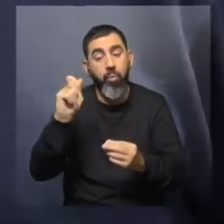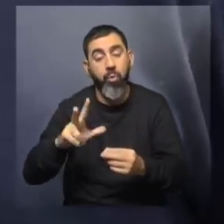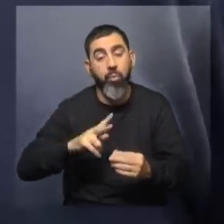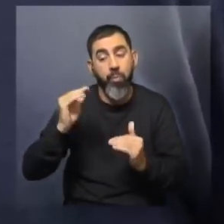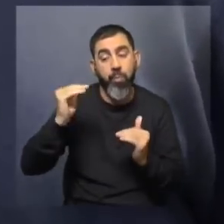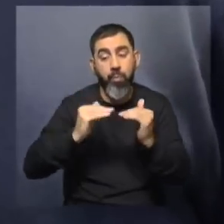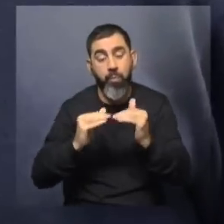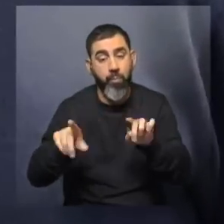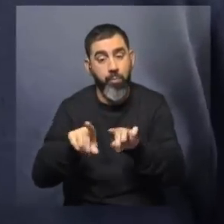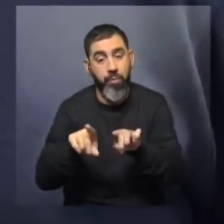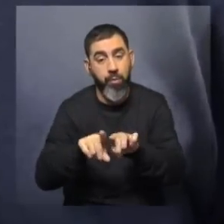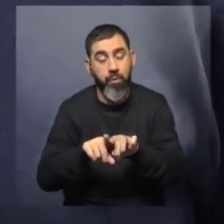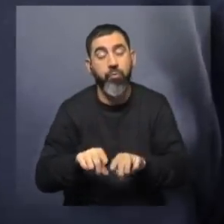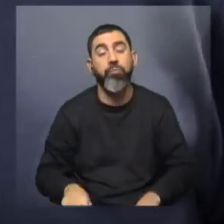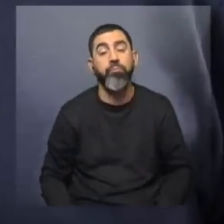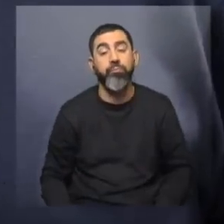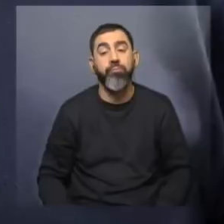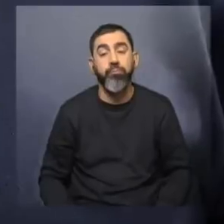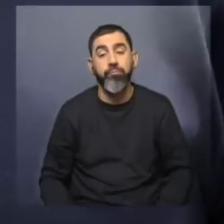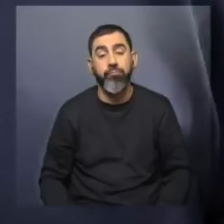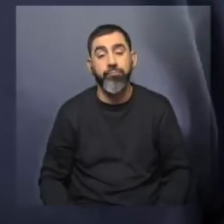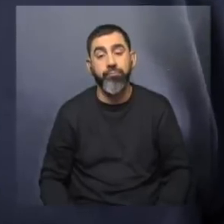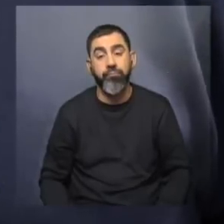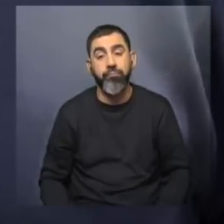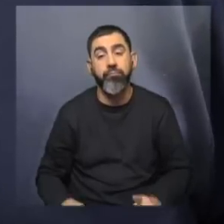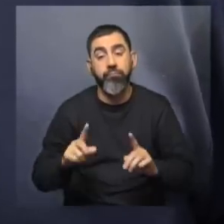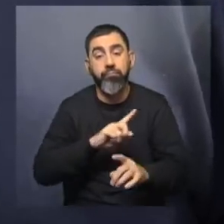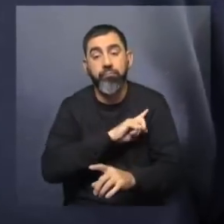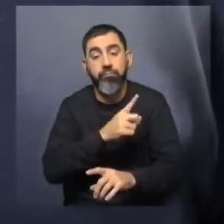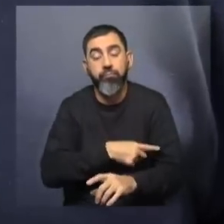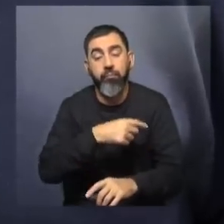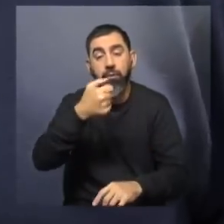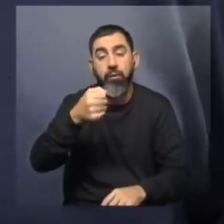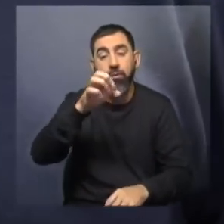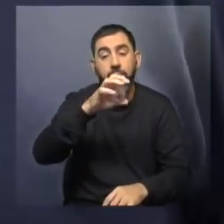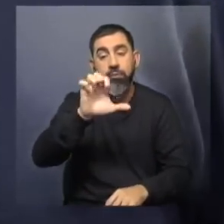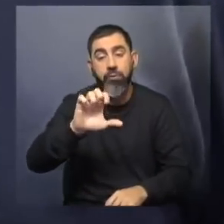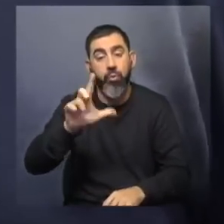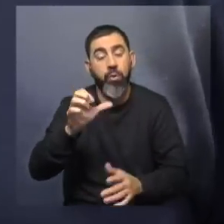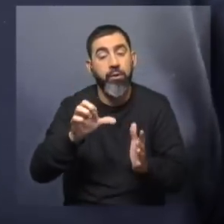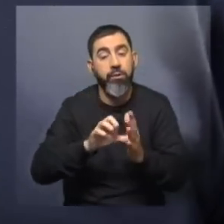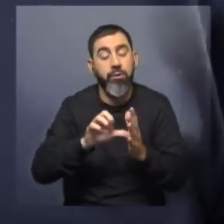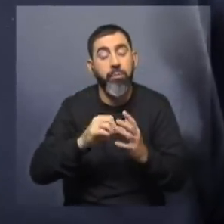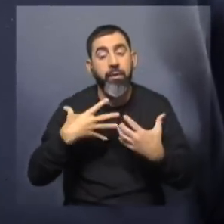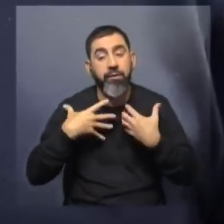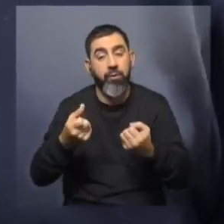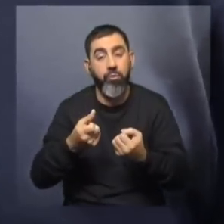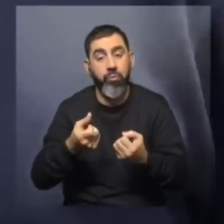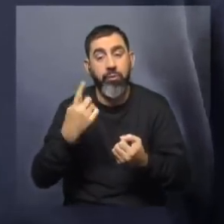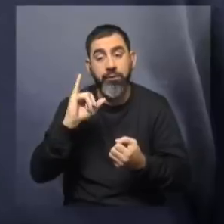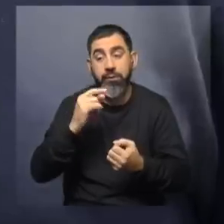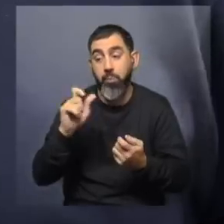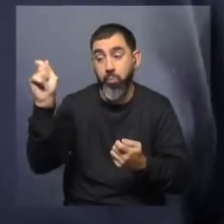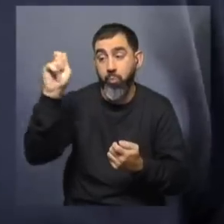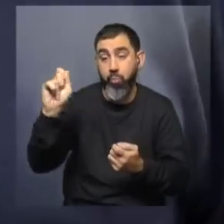equitativo este lo público y lo privado hay que fortalecer hace No hay un sistema de salud potente si el testador